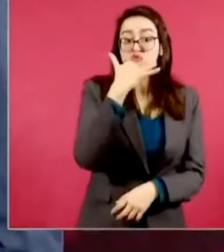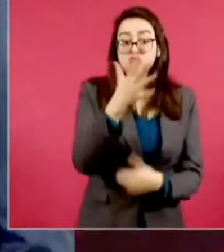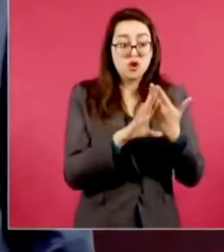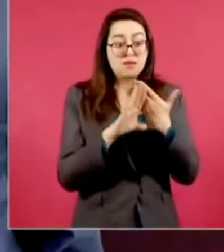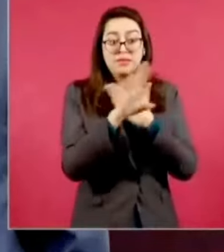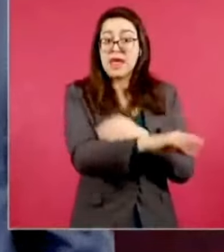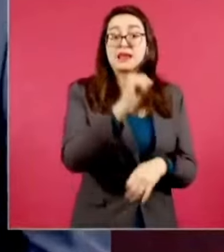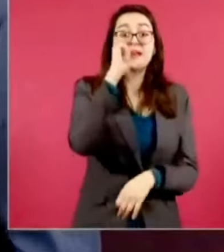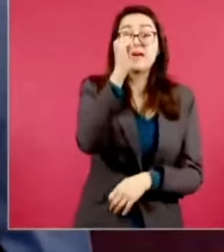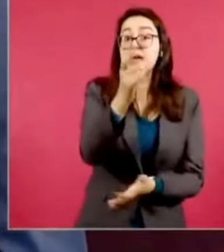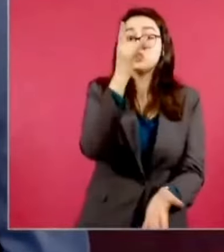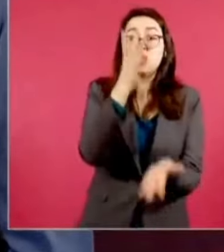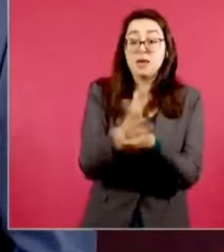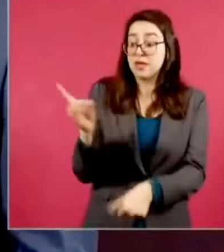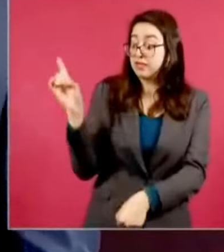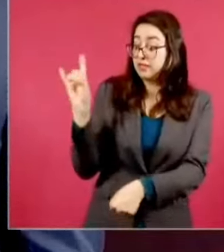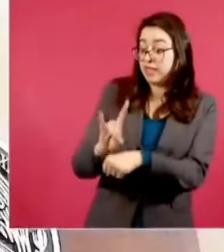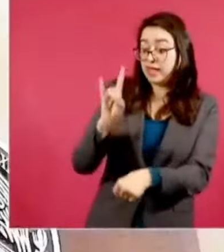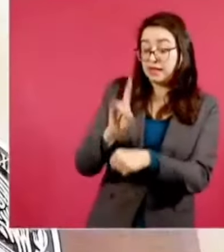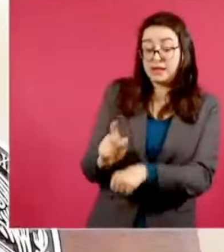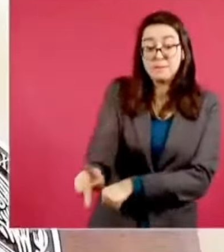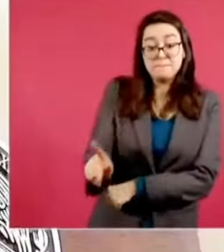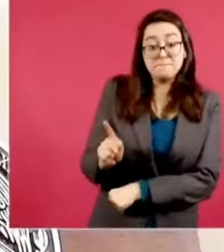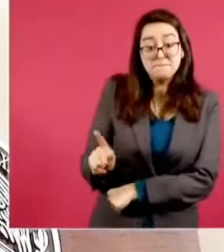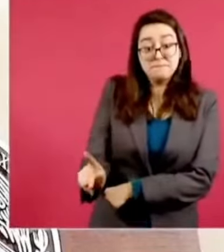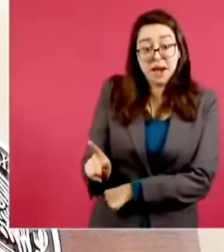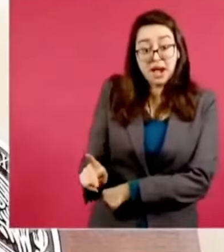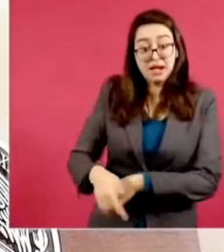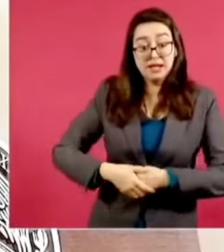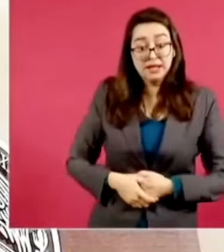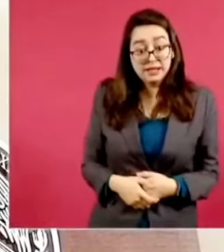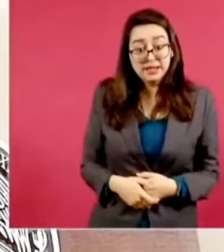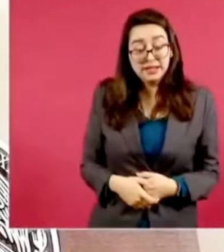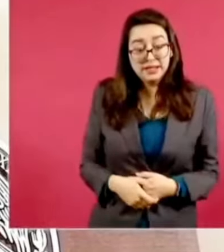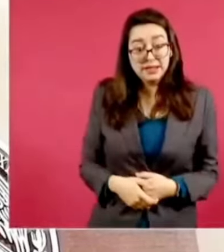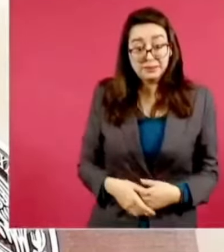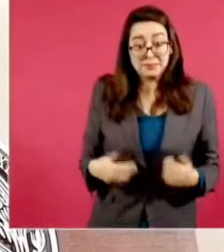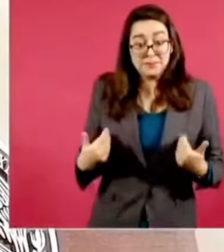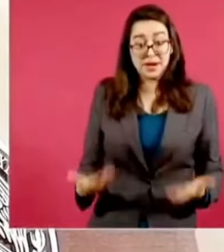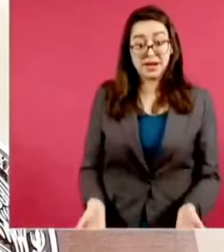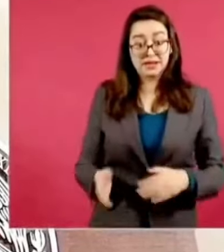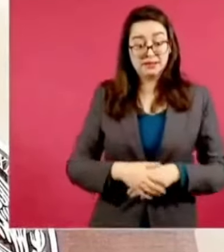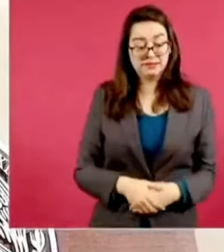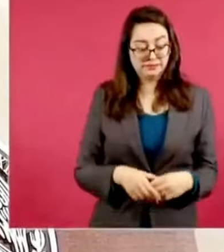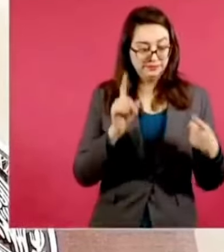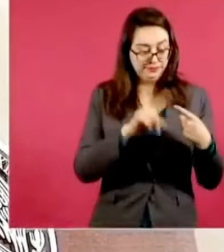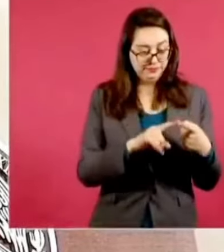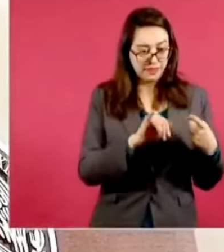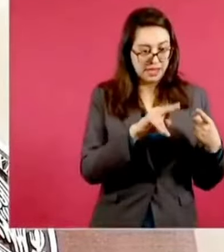Porque es el Instituto de la Transparencia, es la Función Pública,